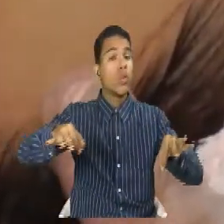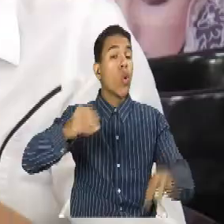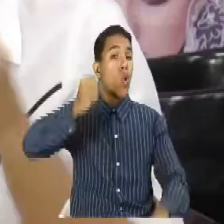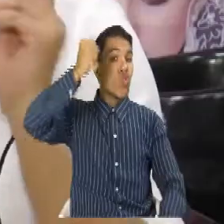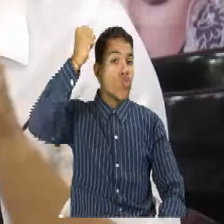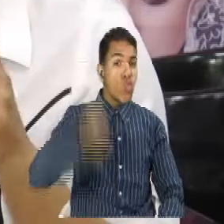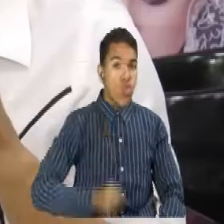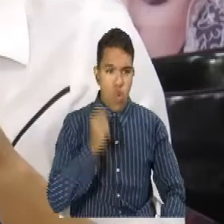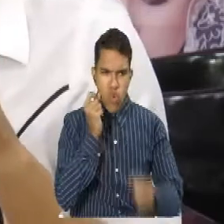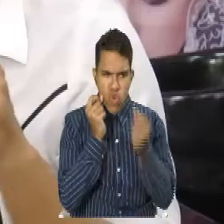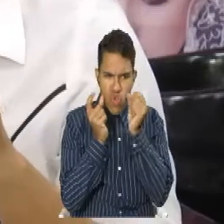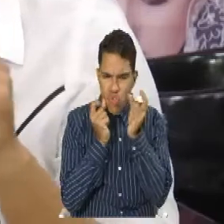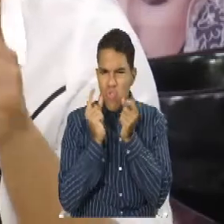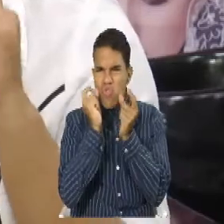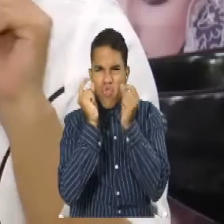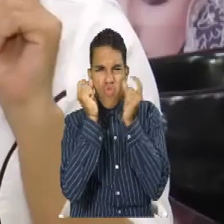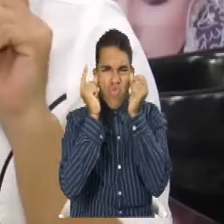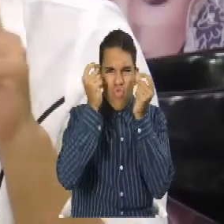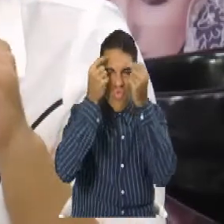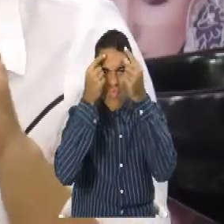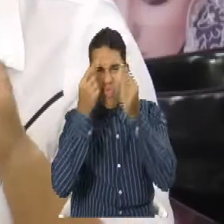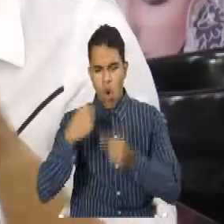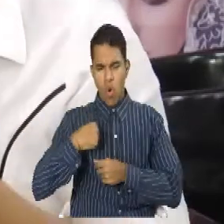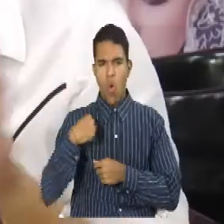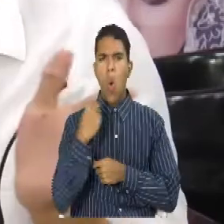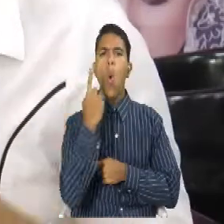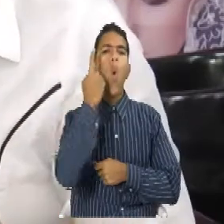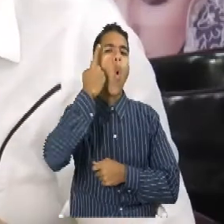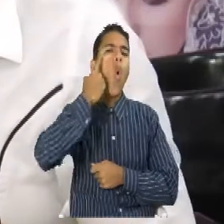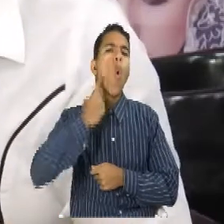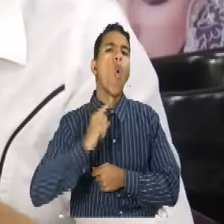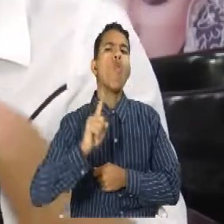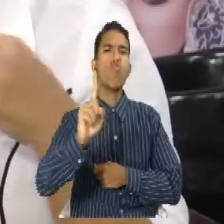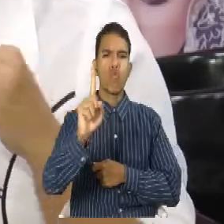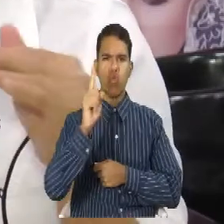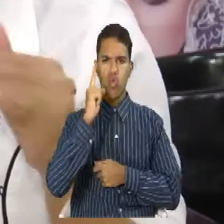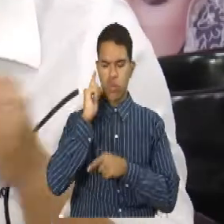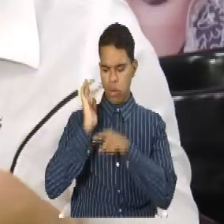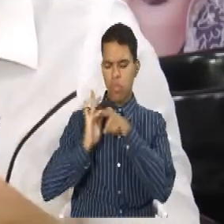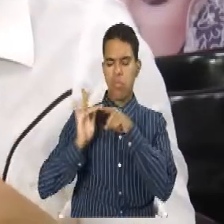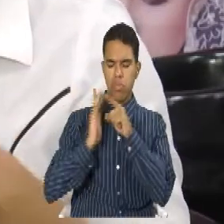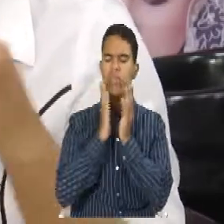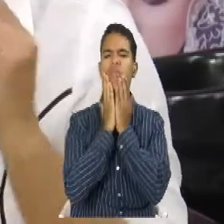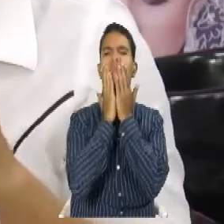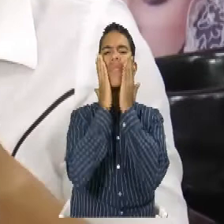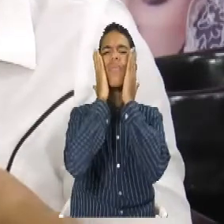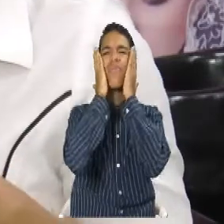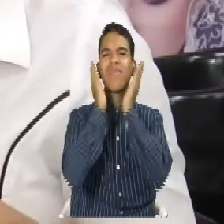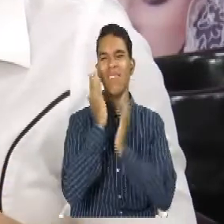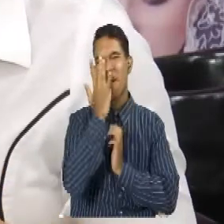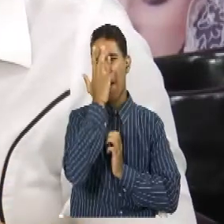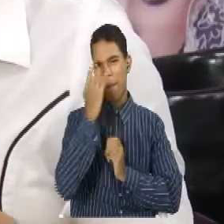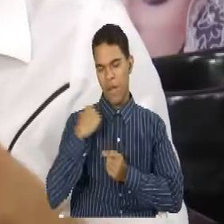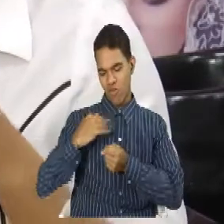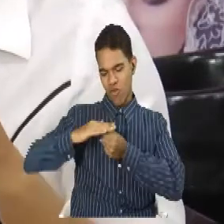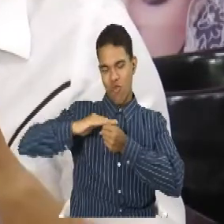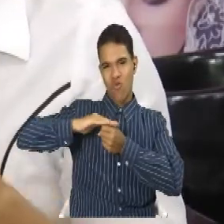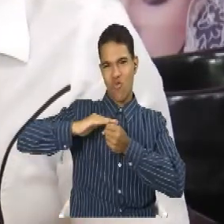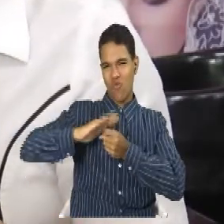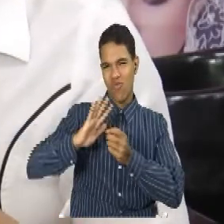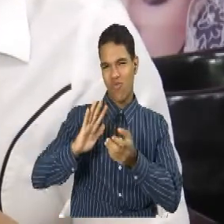me ha mejorado. Yo solamente me he realizado una porque con las ocupaciones que tengo no saco mucho tiempo para eso, pero tengo que hacerlo